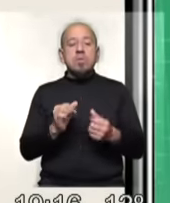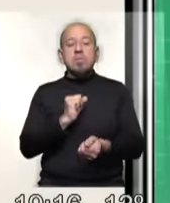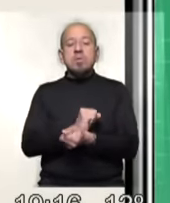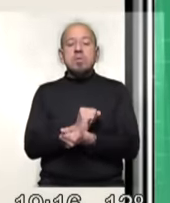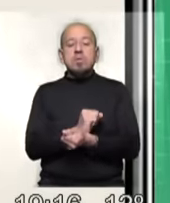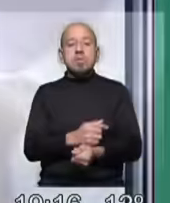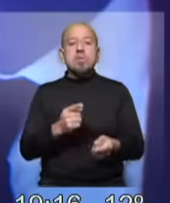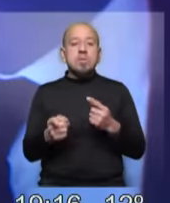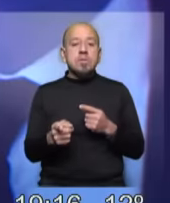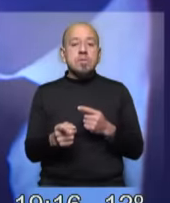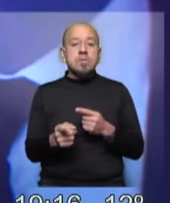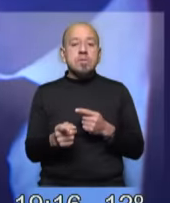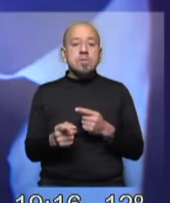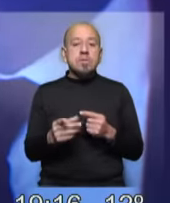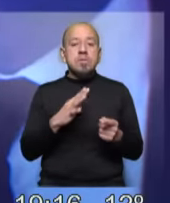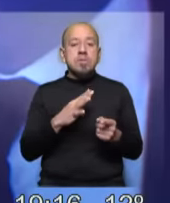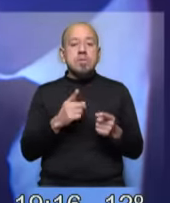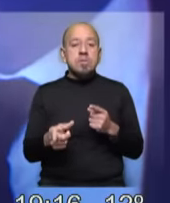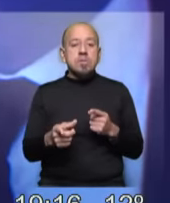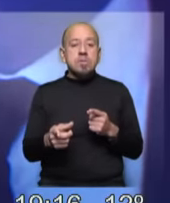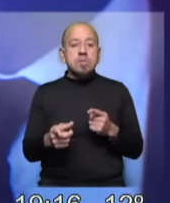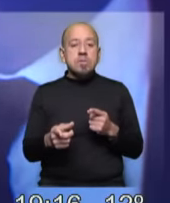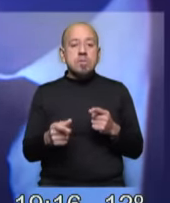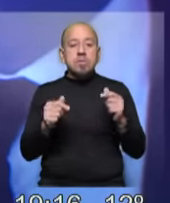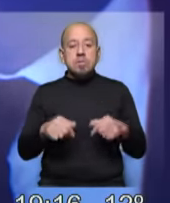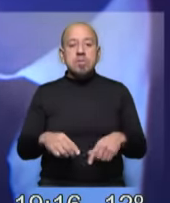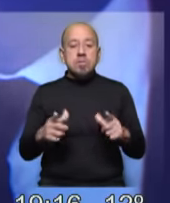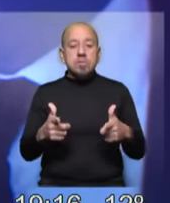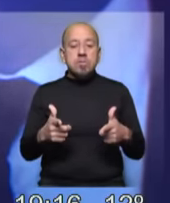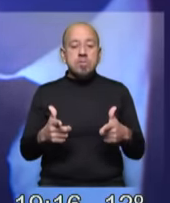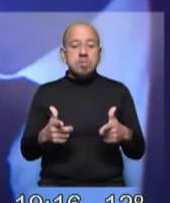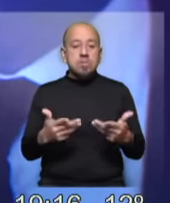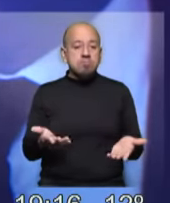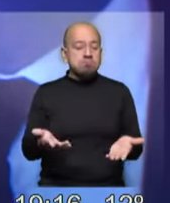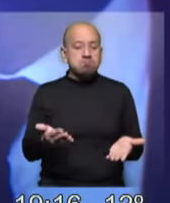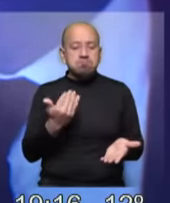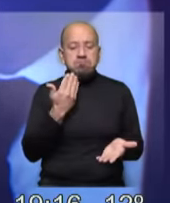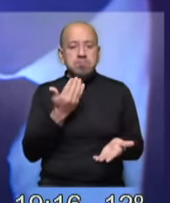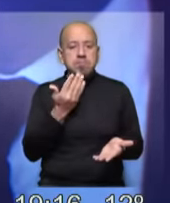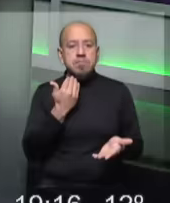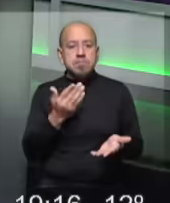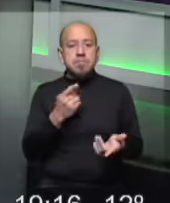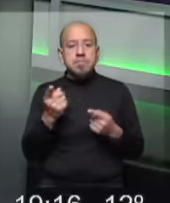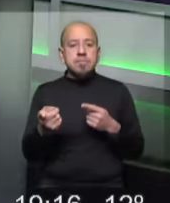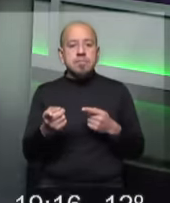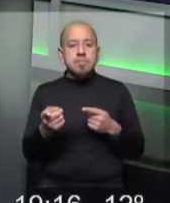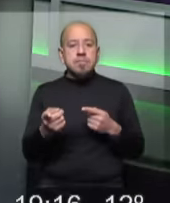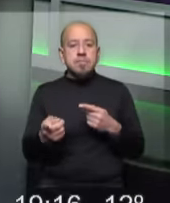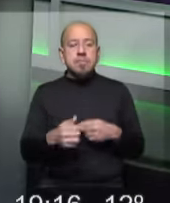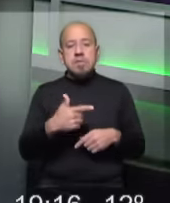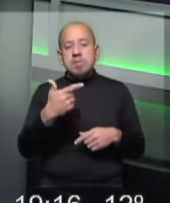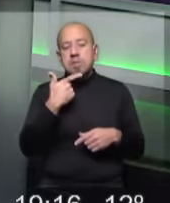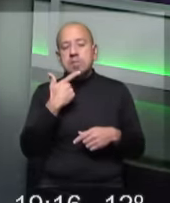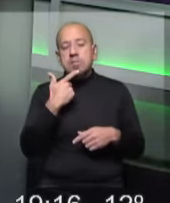esto era todo lo que sucedió cuando todavía desde aquí no teníamos conocimiento de nada de esto. Esto sucedió en el mes de septiembre,